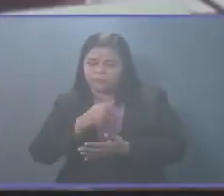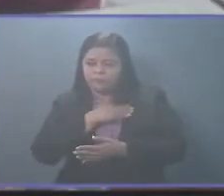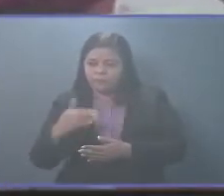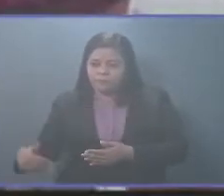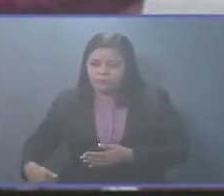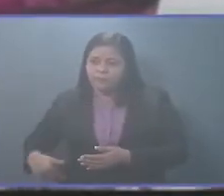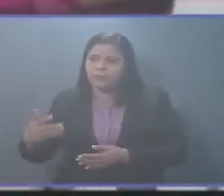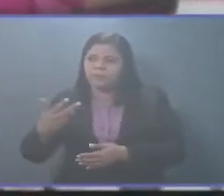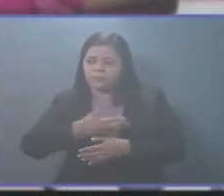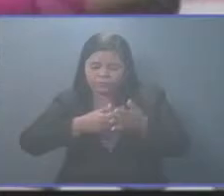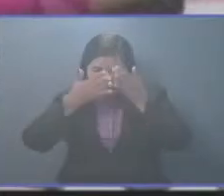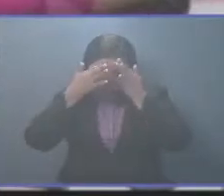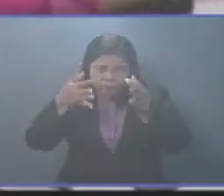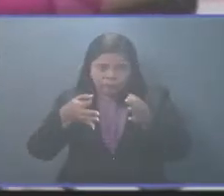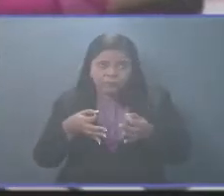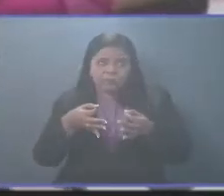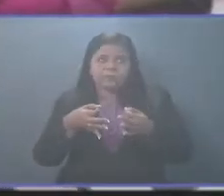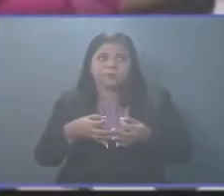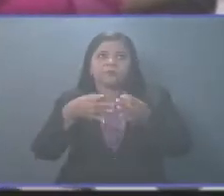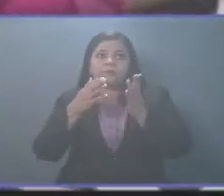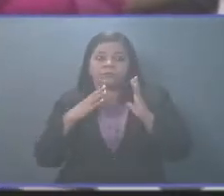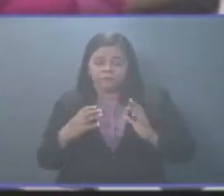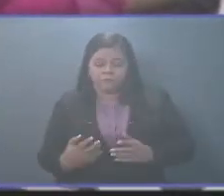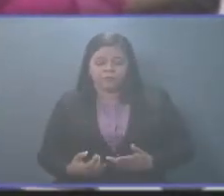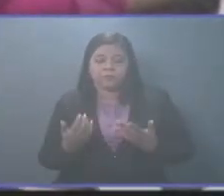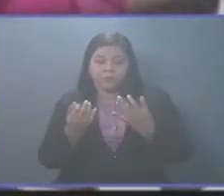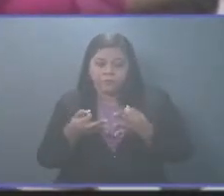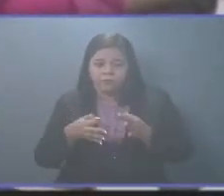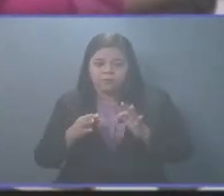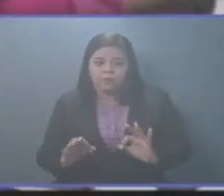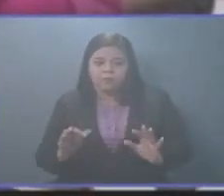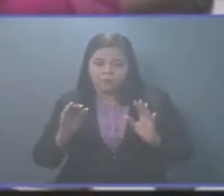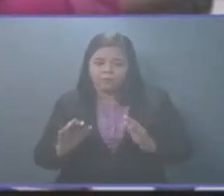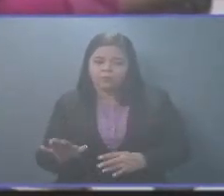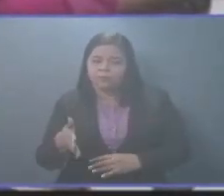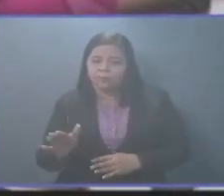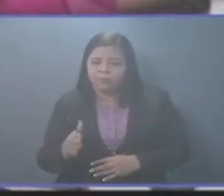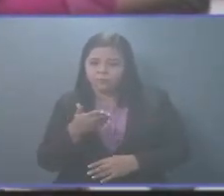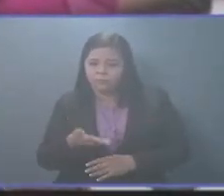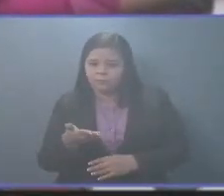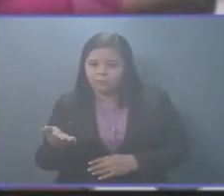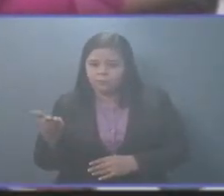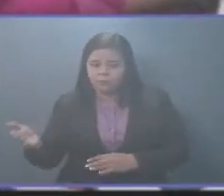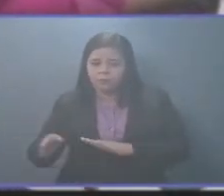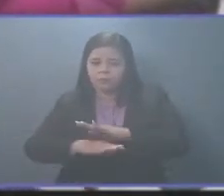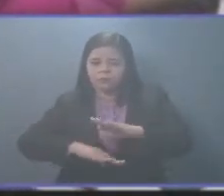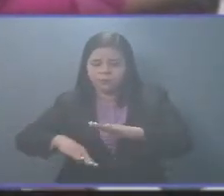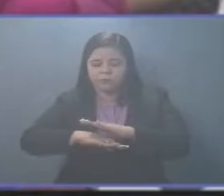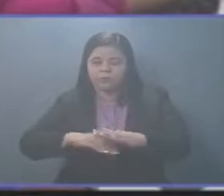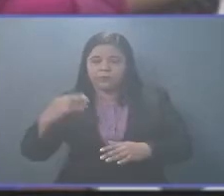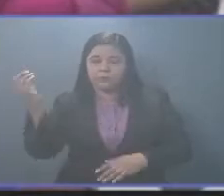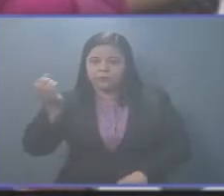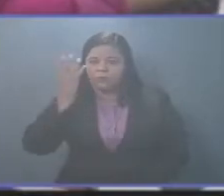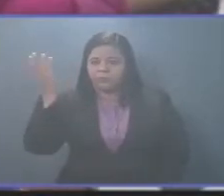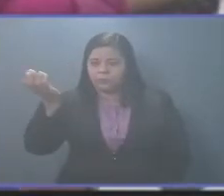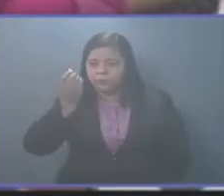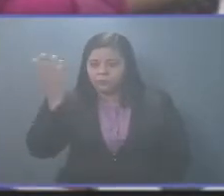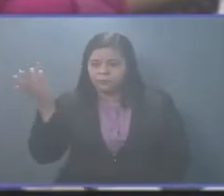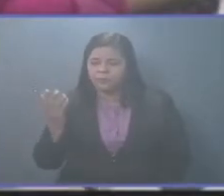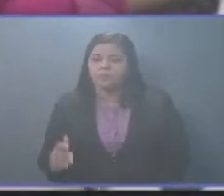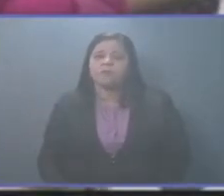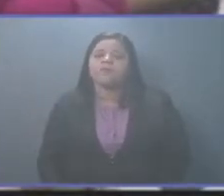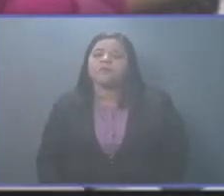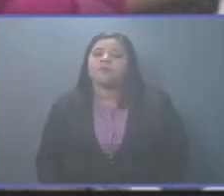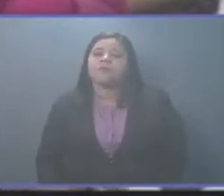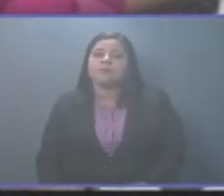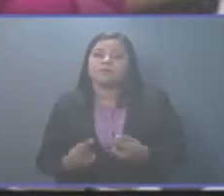fue una decisión estatal sobre la forma como se iban a utilizar los recursos en el marco de la emergencia.